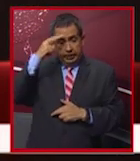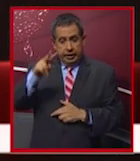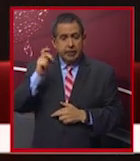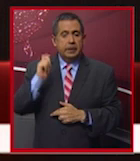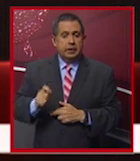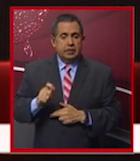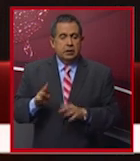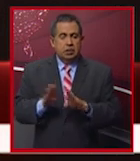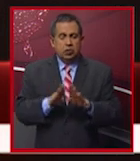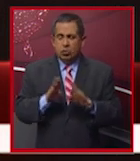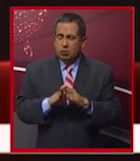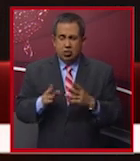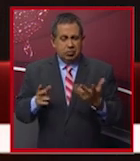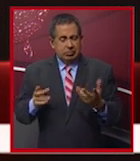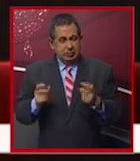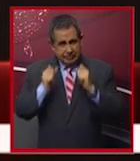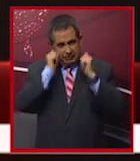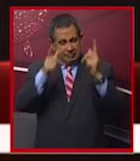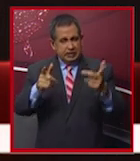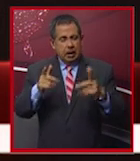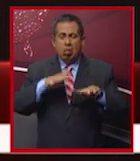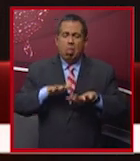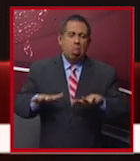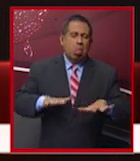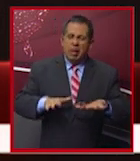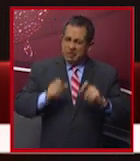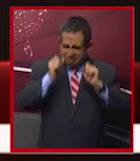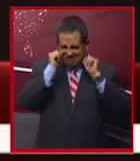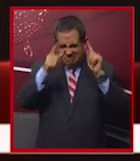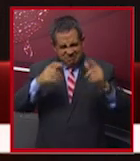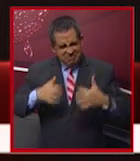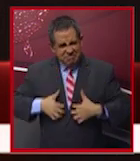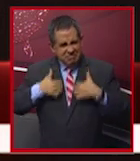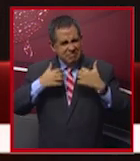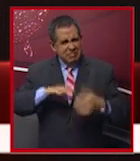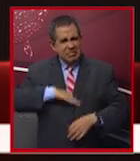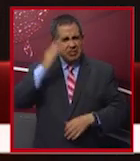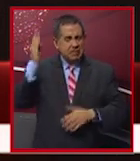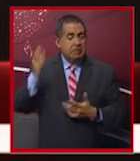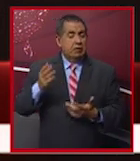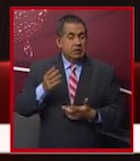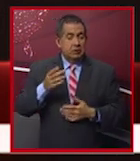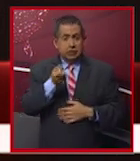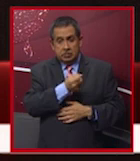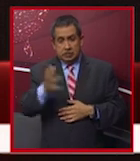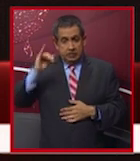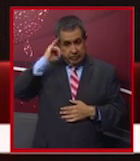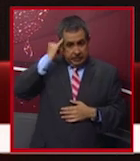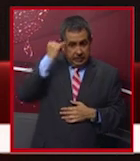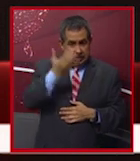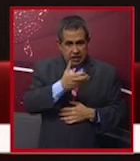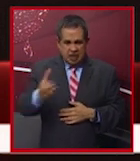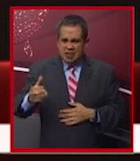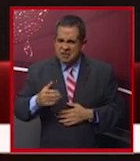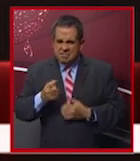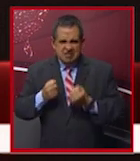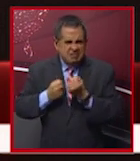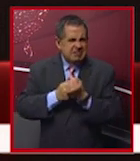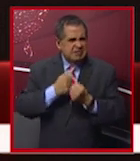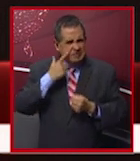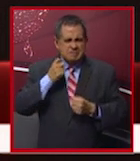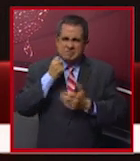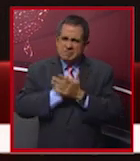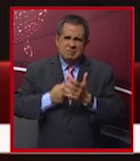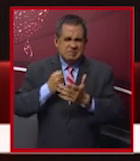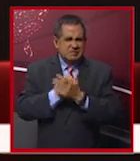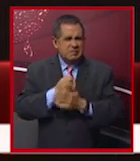de México se despertara del letargo político y represión social. Los indígenas y campesinos fueron la base de esta lucha por un